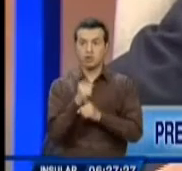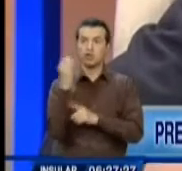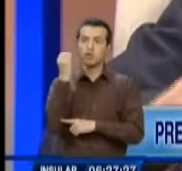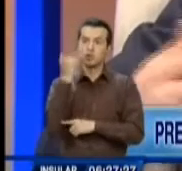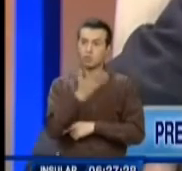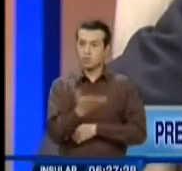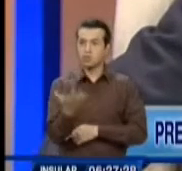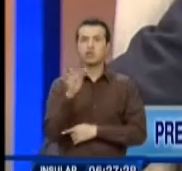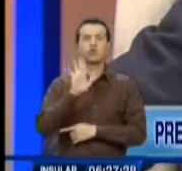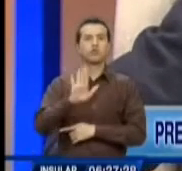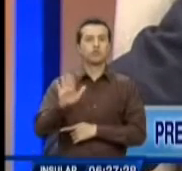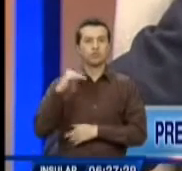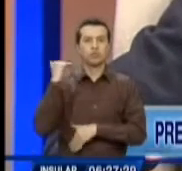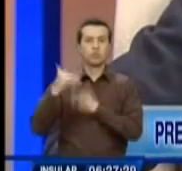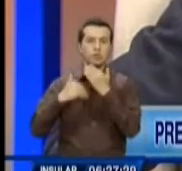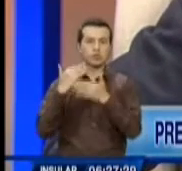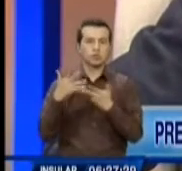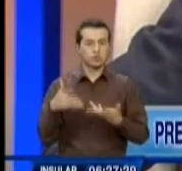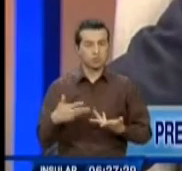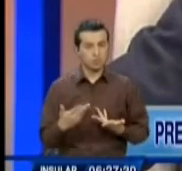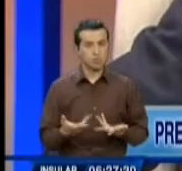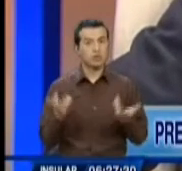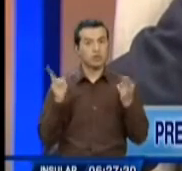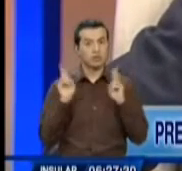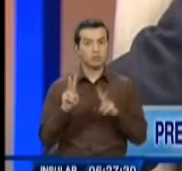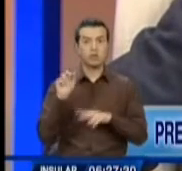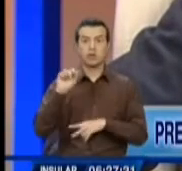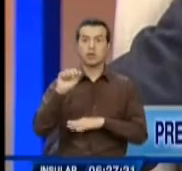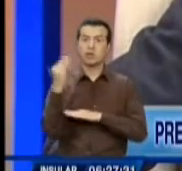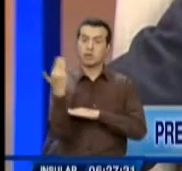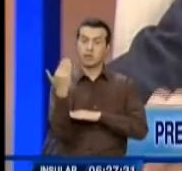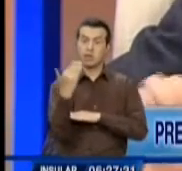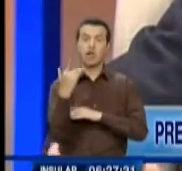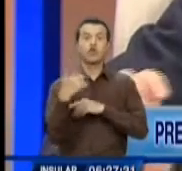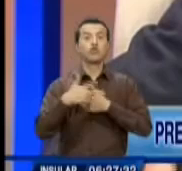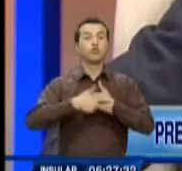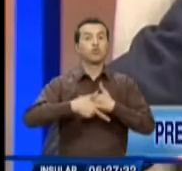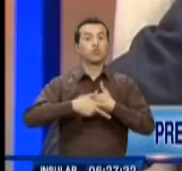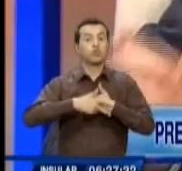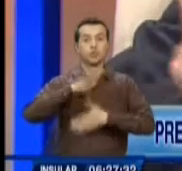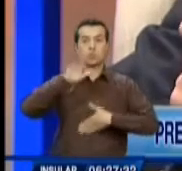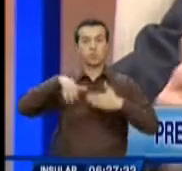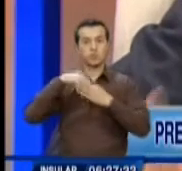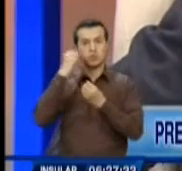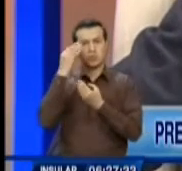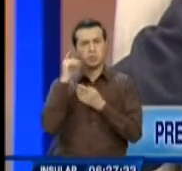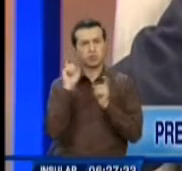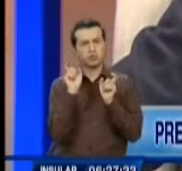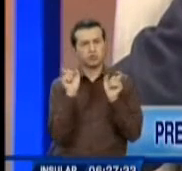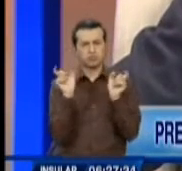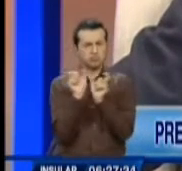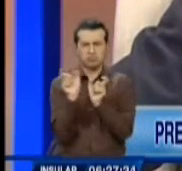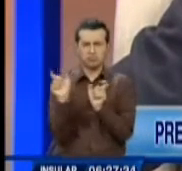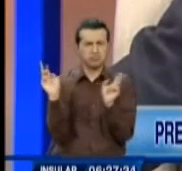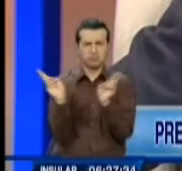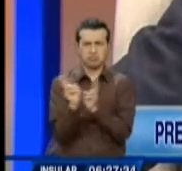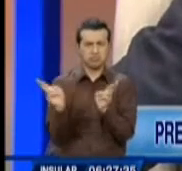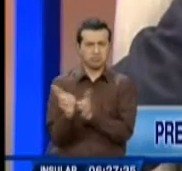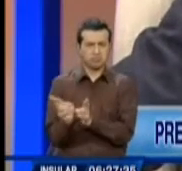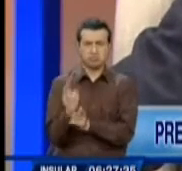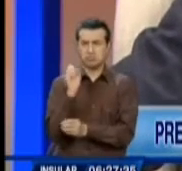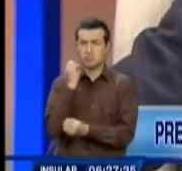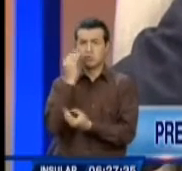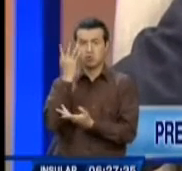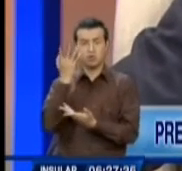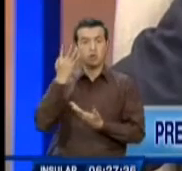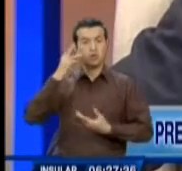de dónde vienen, cuál fue su proceso. Tenemos también un canal YouTube en donde estamos sacando información, pastillas, ¿no? Pero realmente esto apunta